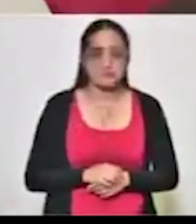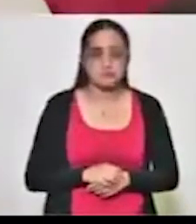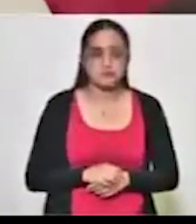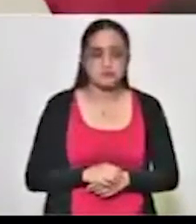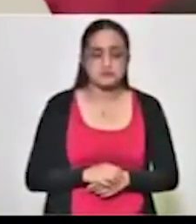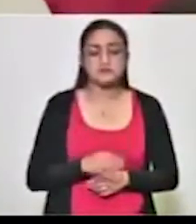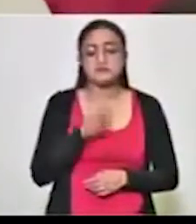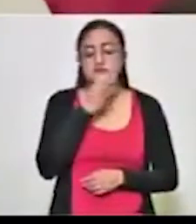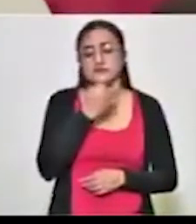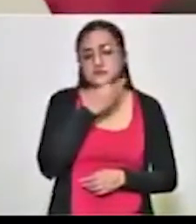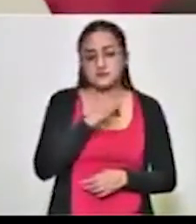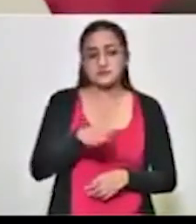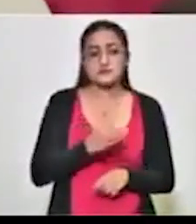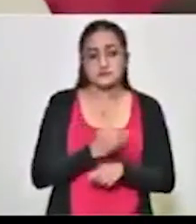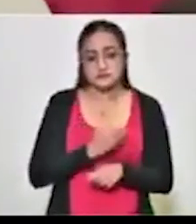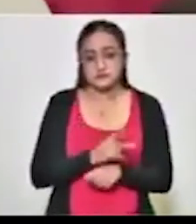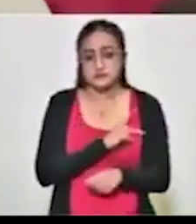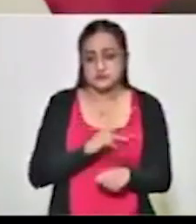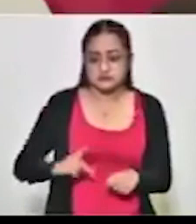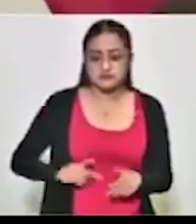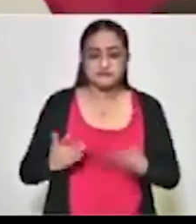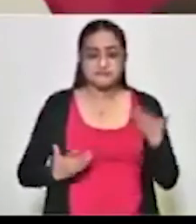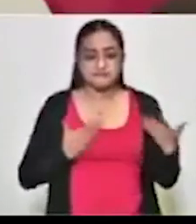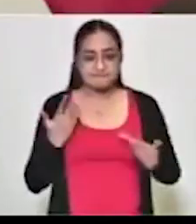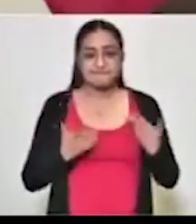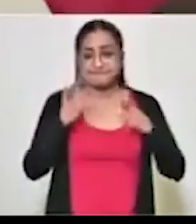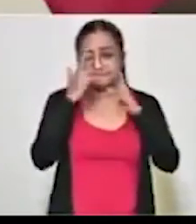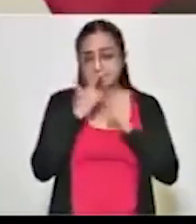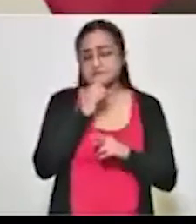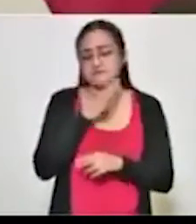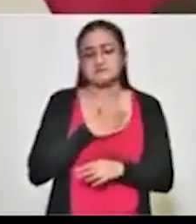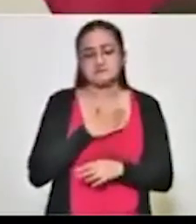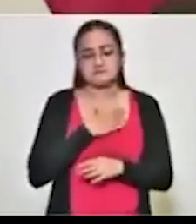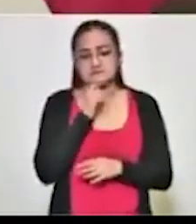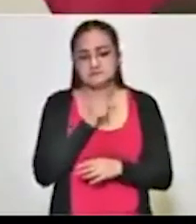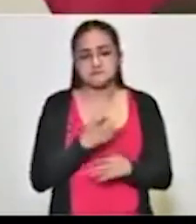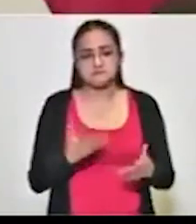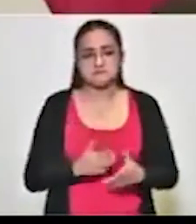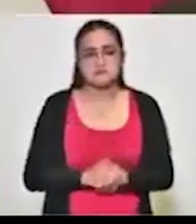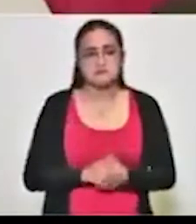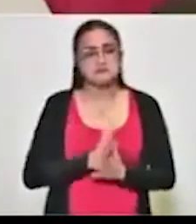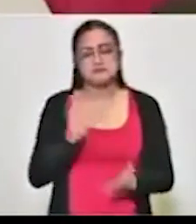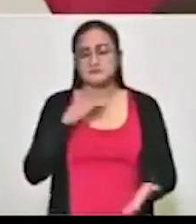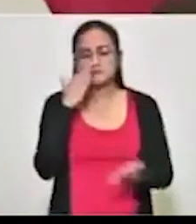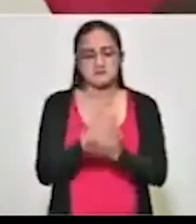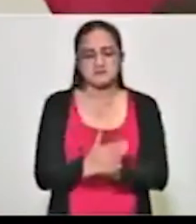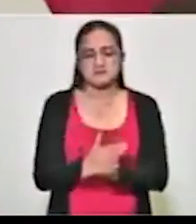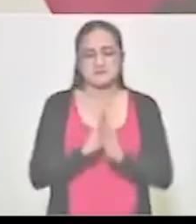Respetemos a las fiestas patrias y así nos respetamos a nosotros mismos. Ya basta.